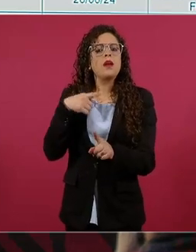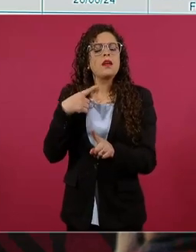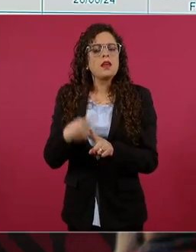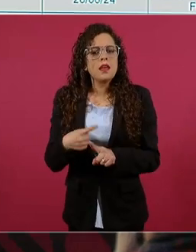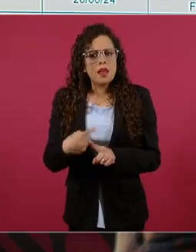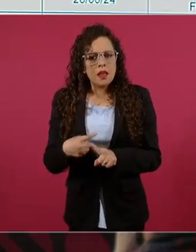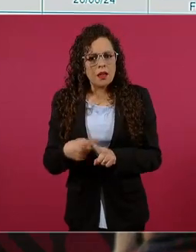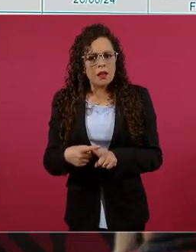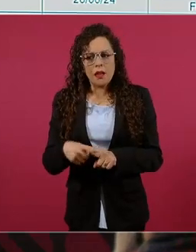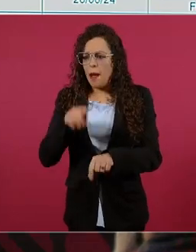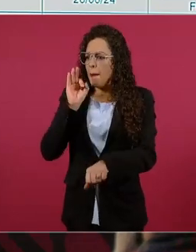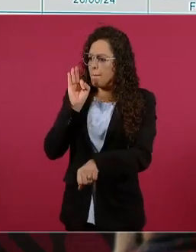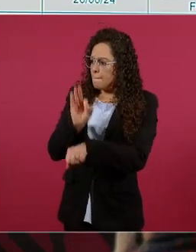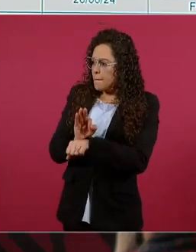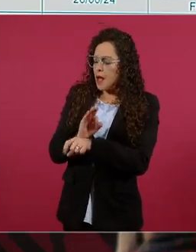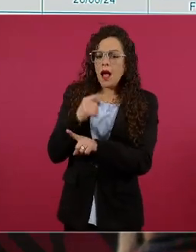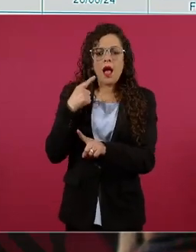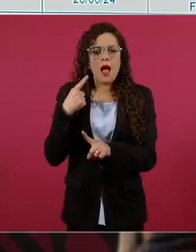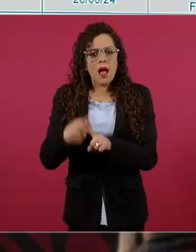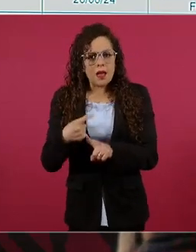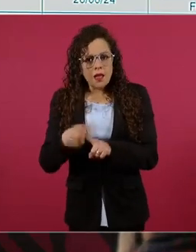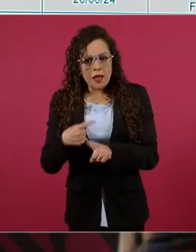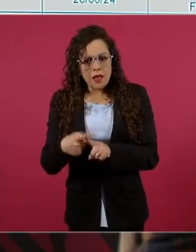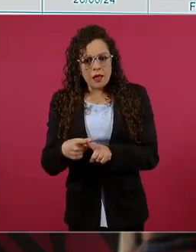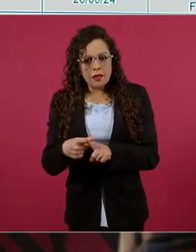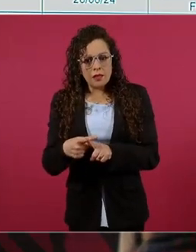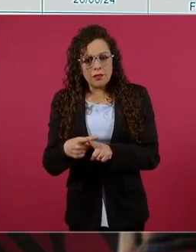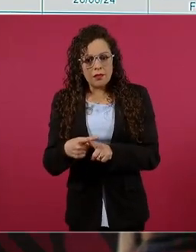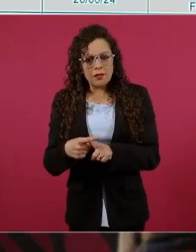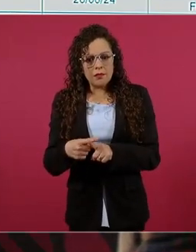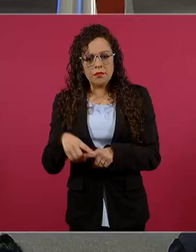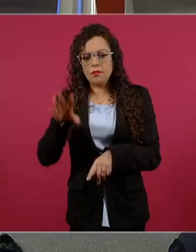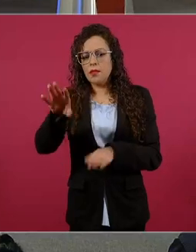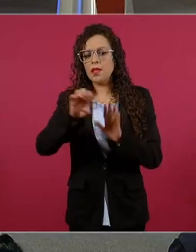Es como el ministro que vimos,